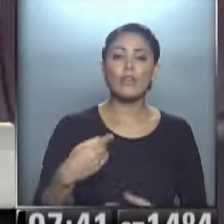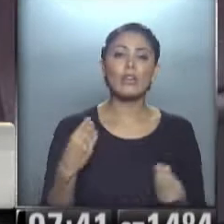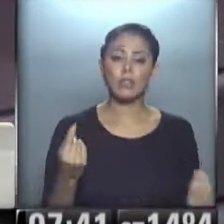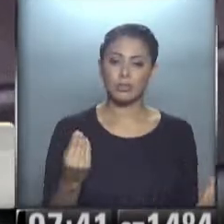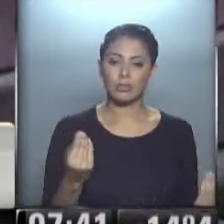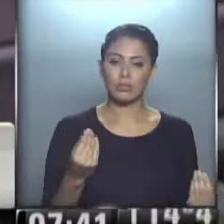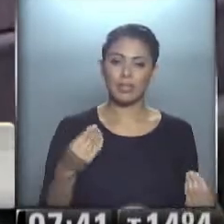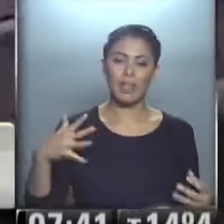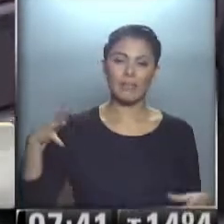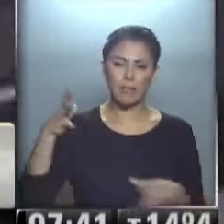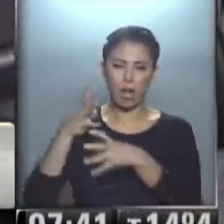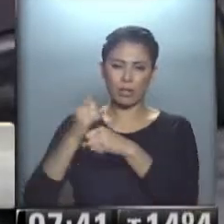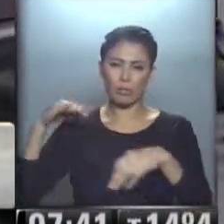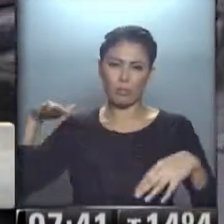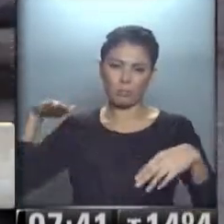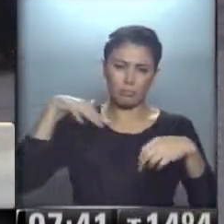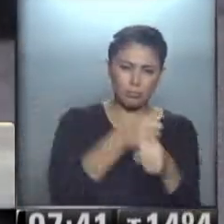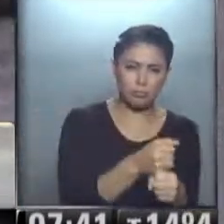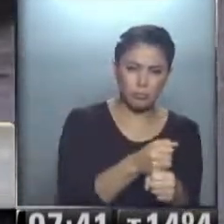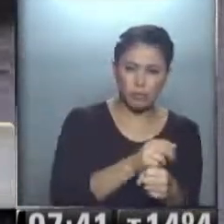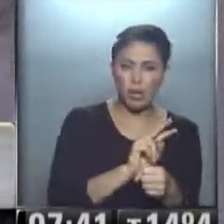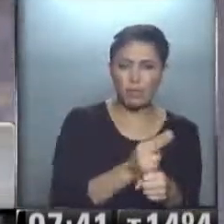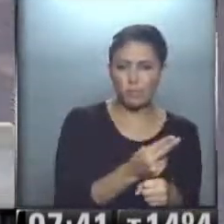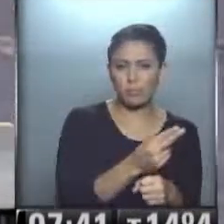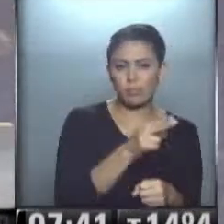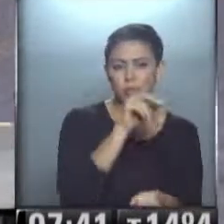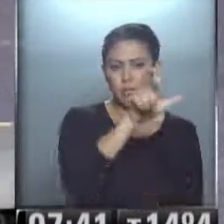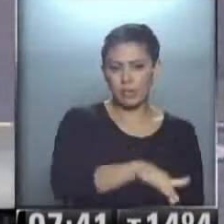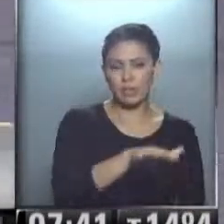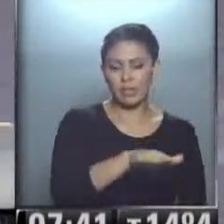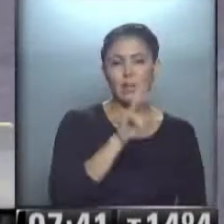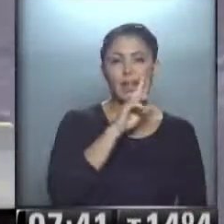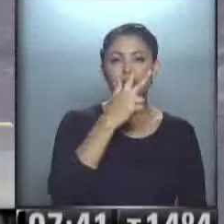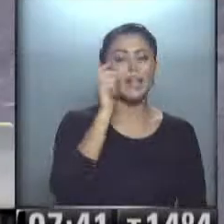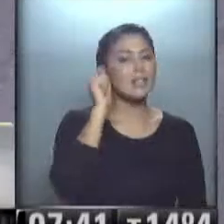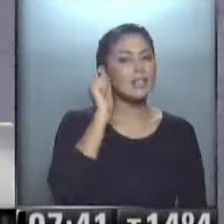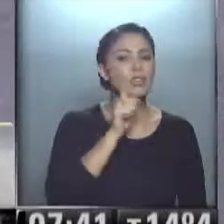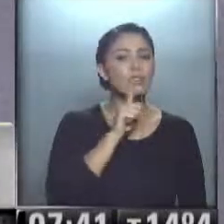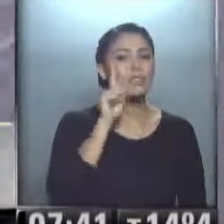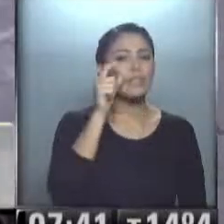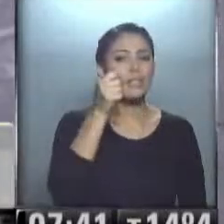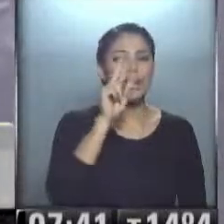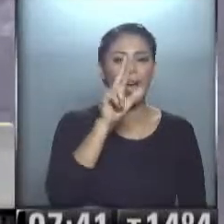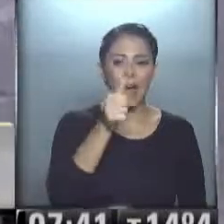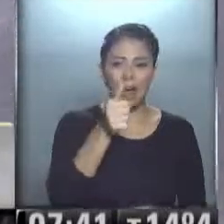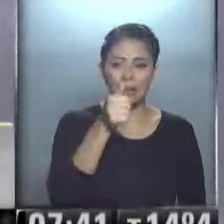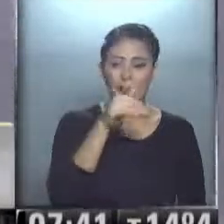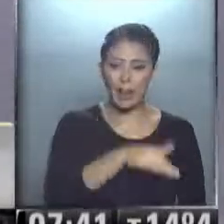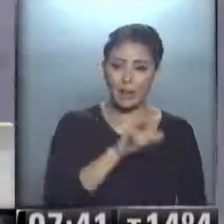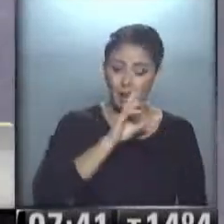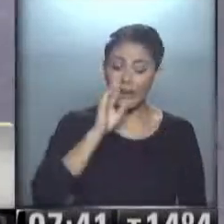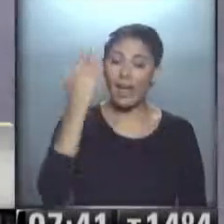accidente que terminó con la vida de tiara de tres años se encontraba